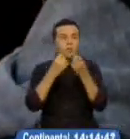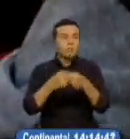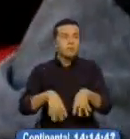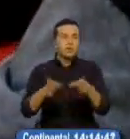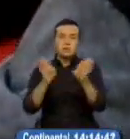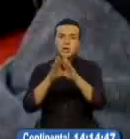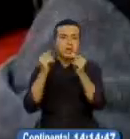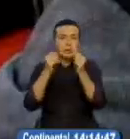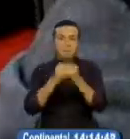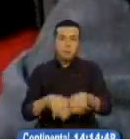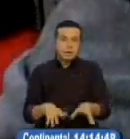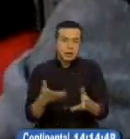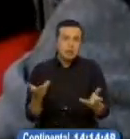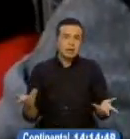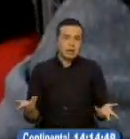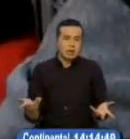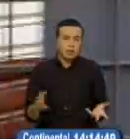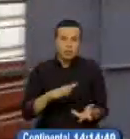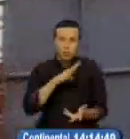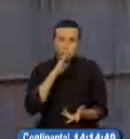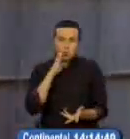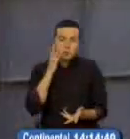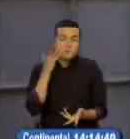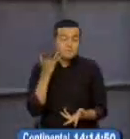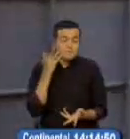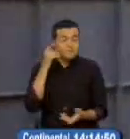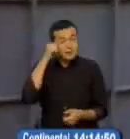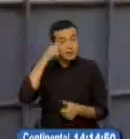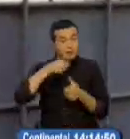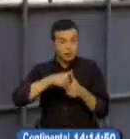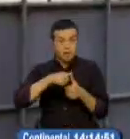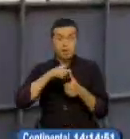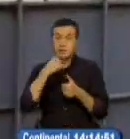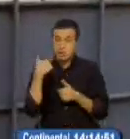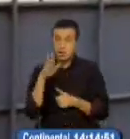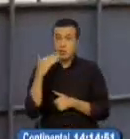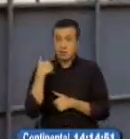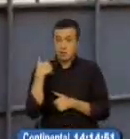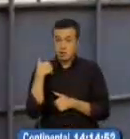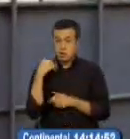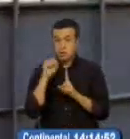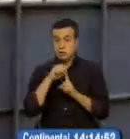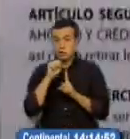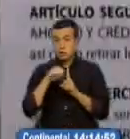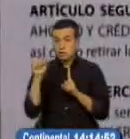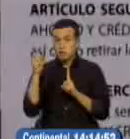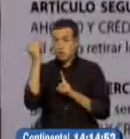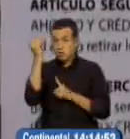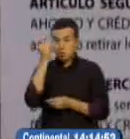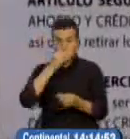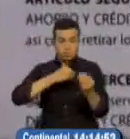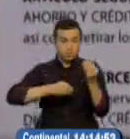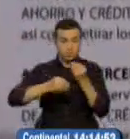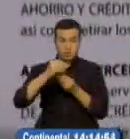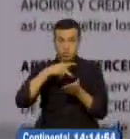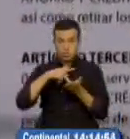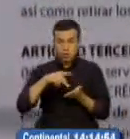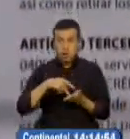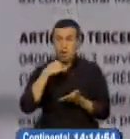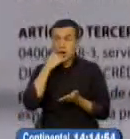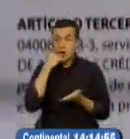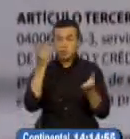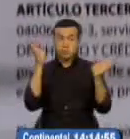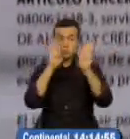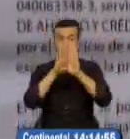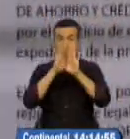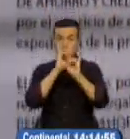cierran y jamás se suma el dinero. Cabe recordar que hay un sistema establecido para la devolución de dineros en caso de cierre